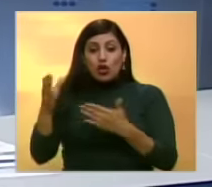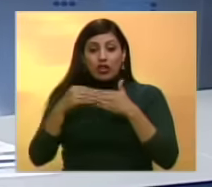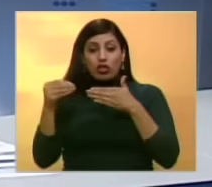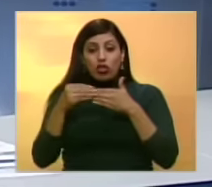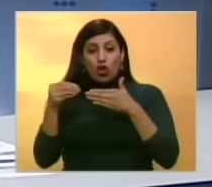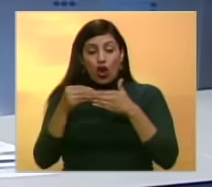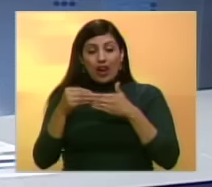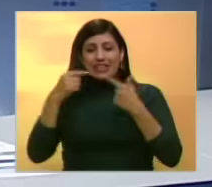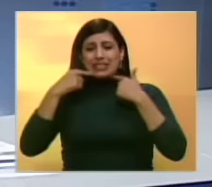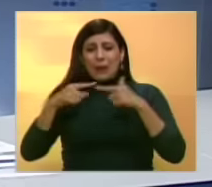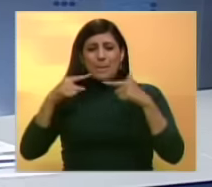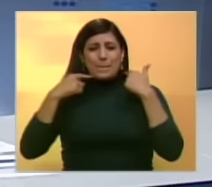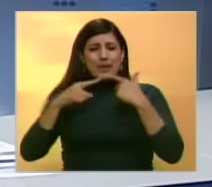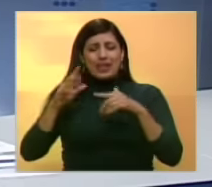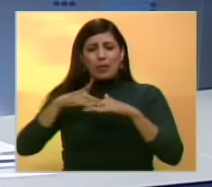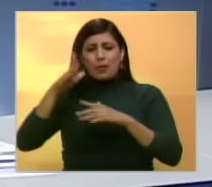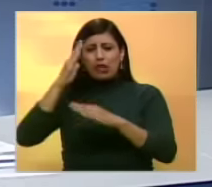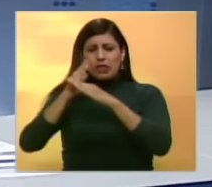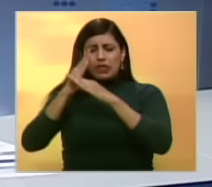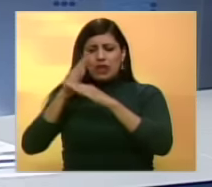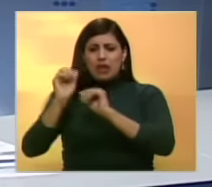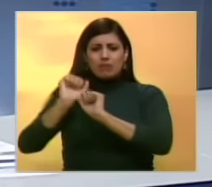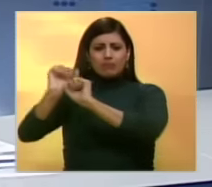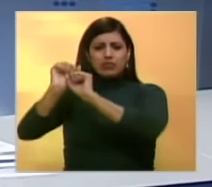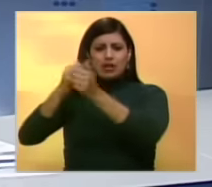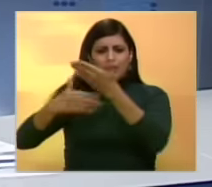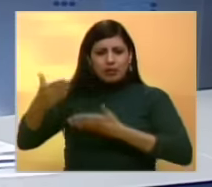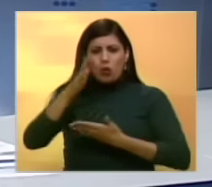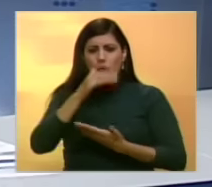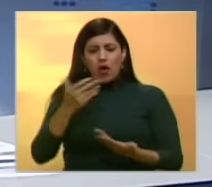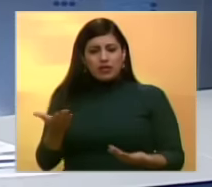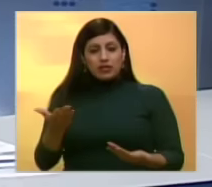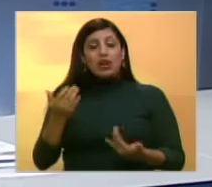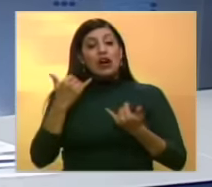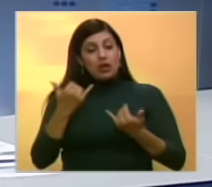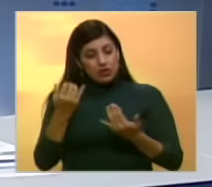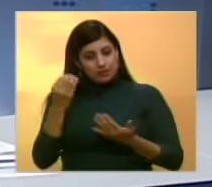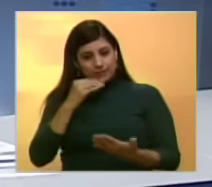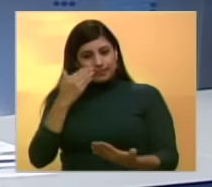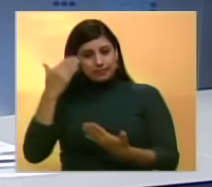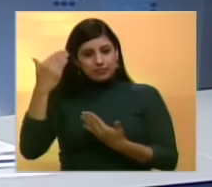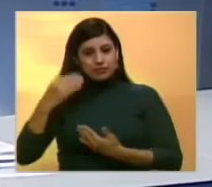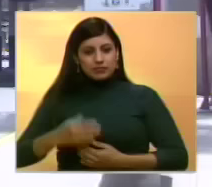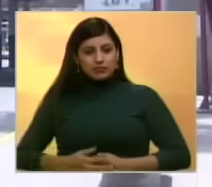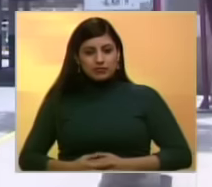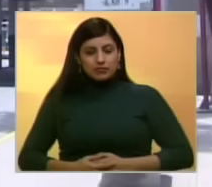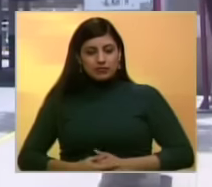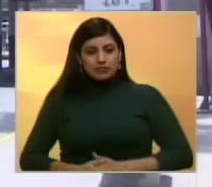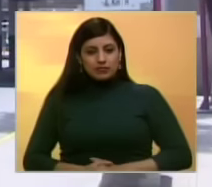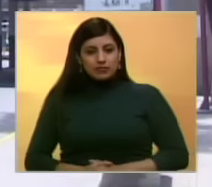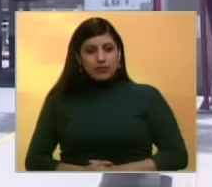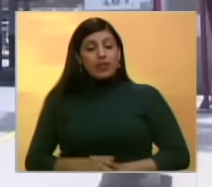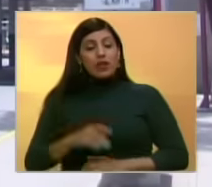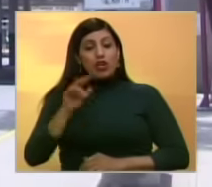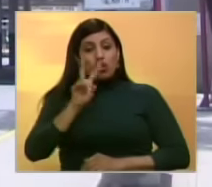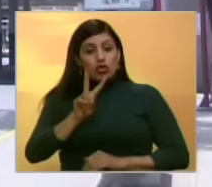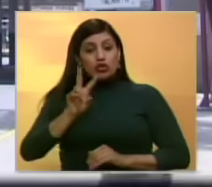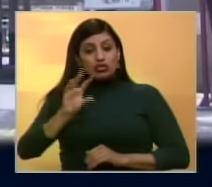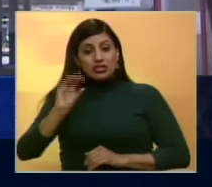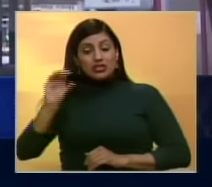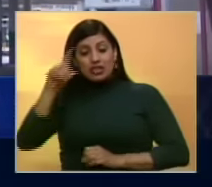mercancía se han perdido por la par realización del intercambio binacional Marina glot con los detalles los 200